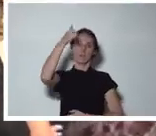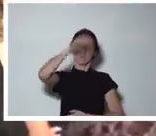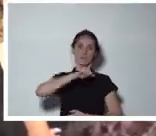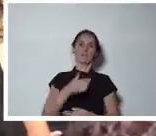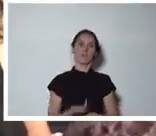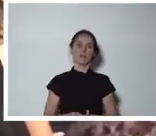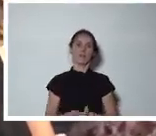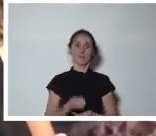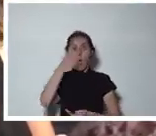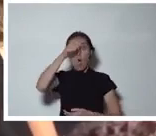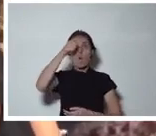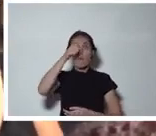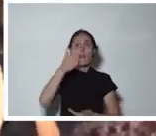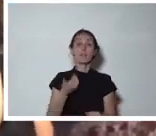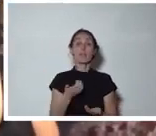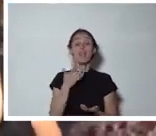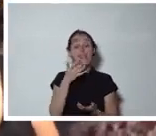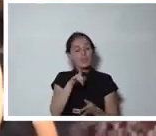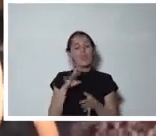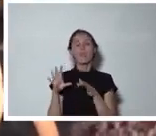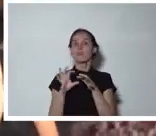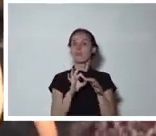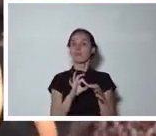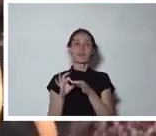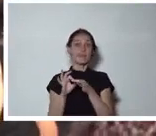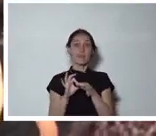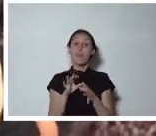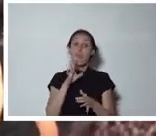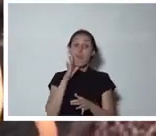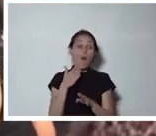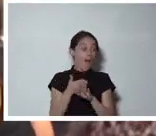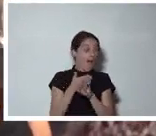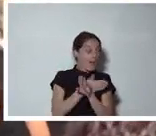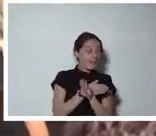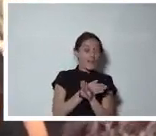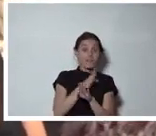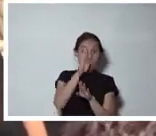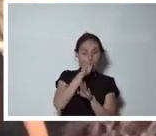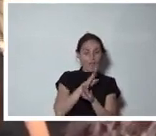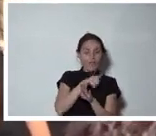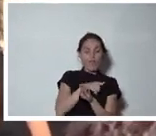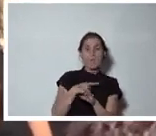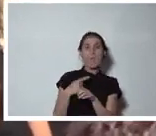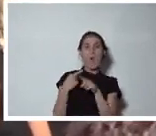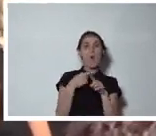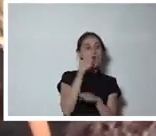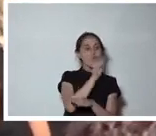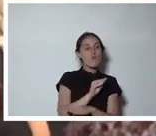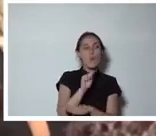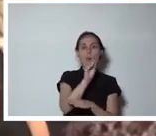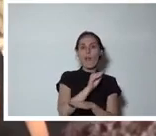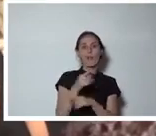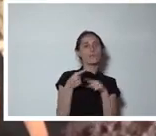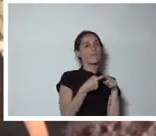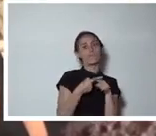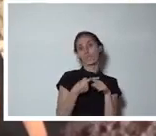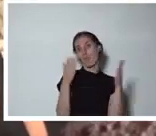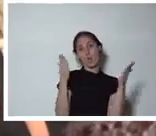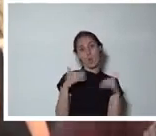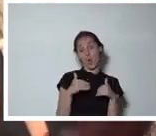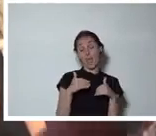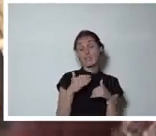vinculado efectivamente con la organización social del cuidado como distribui como